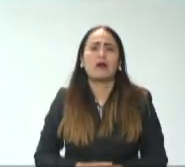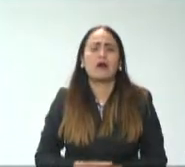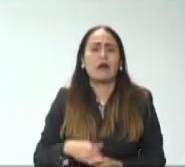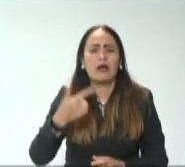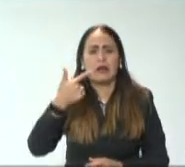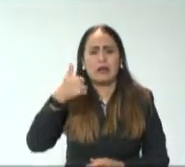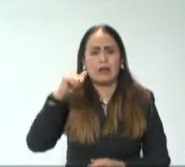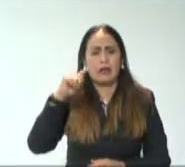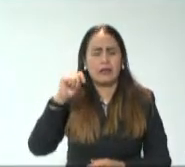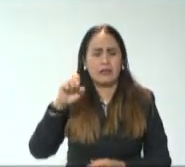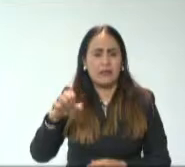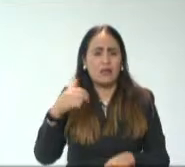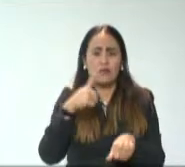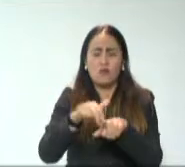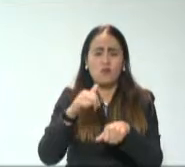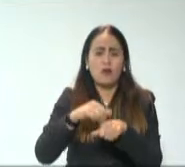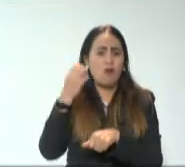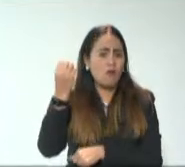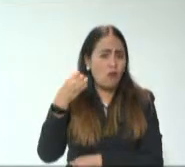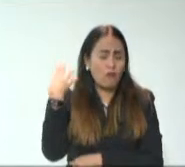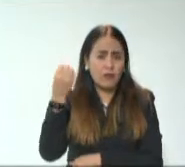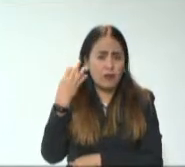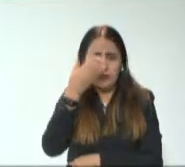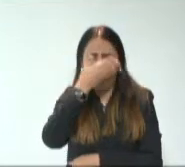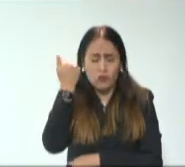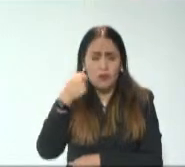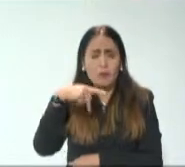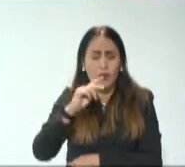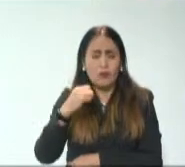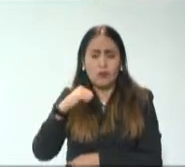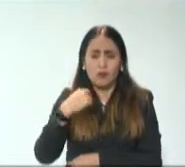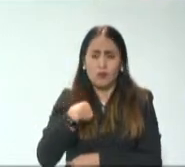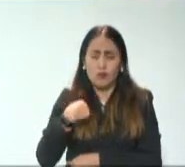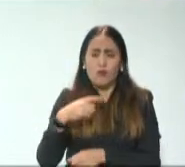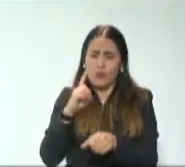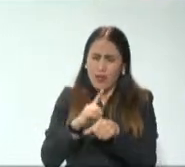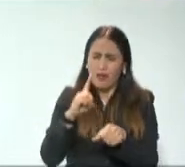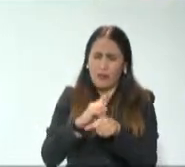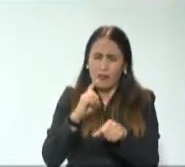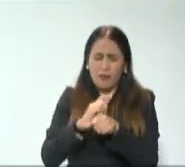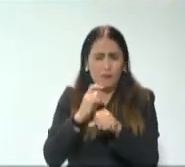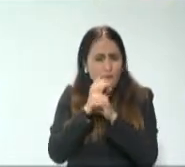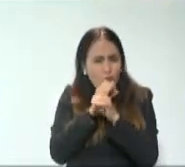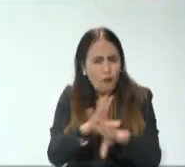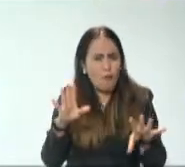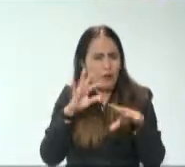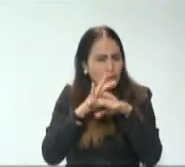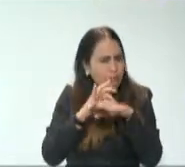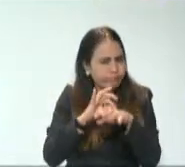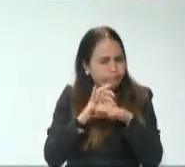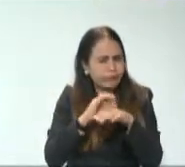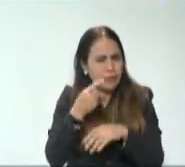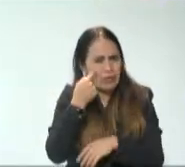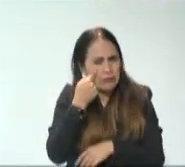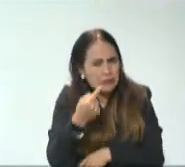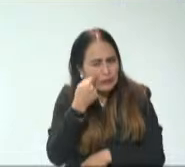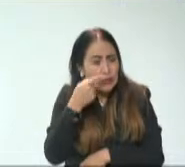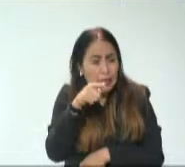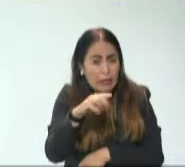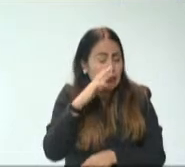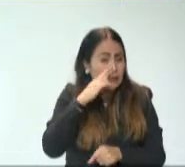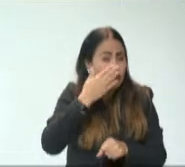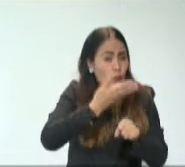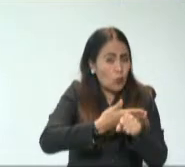Dr López gatel pero no nos hemos perdido diariamente de tener una información directa de quién está a cargo de este